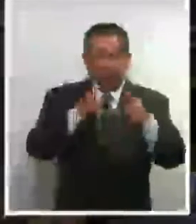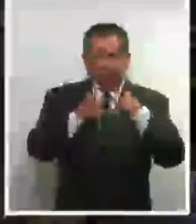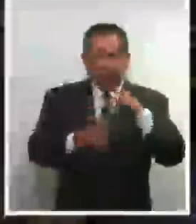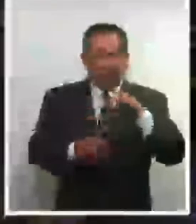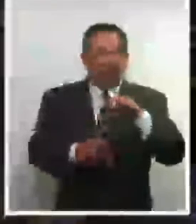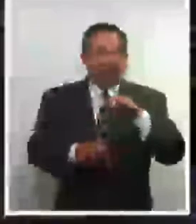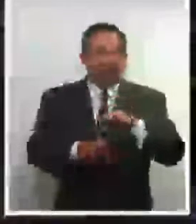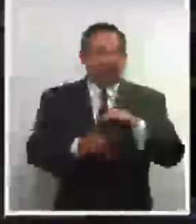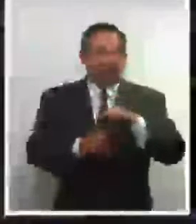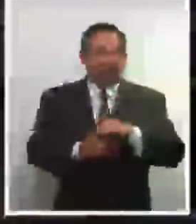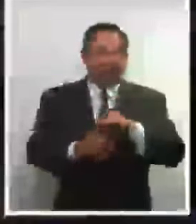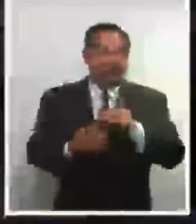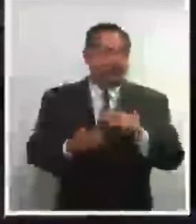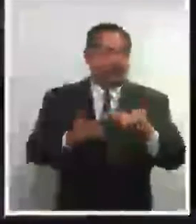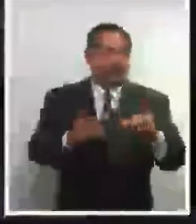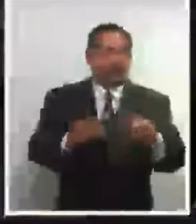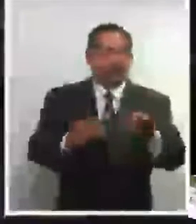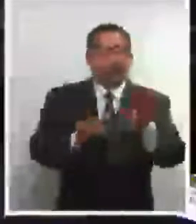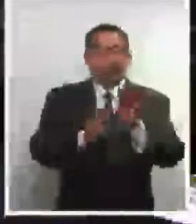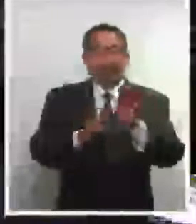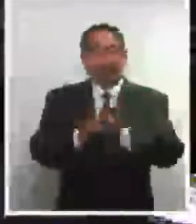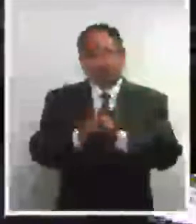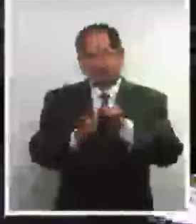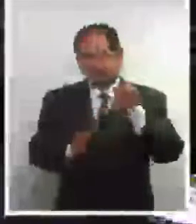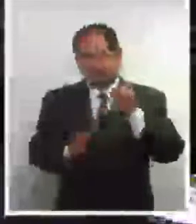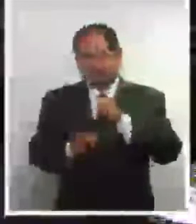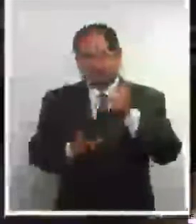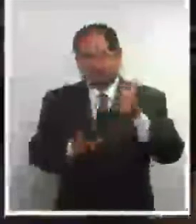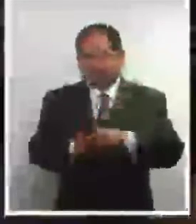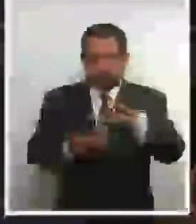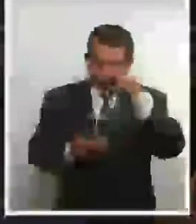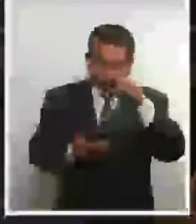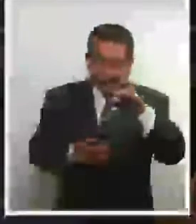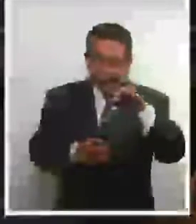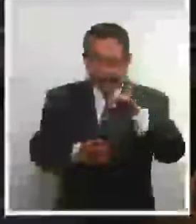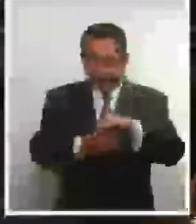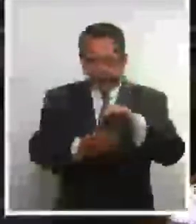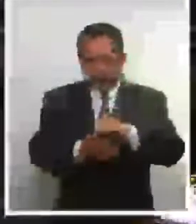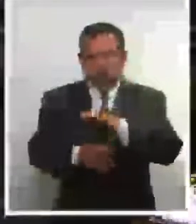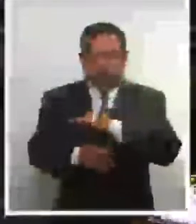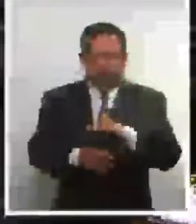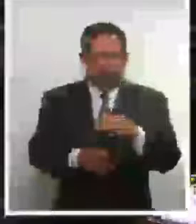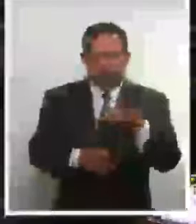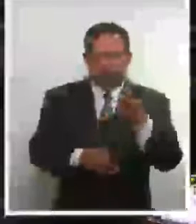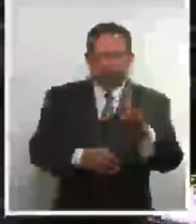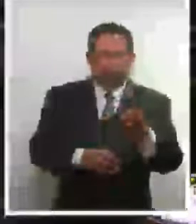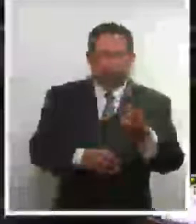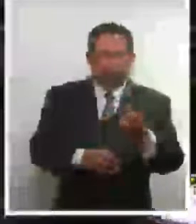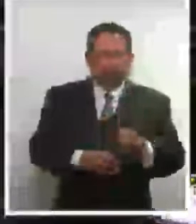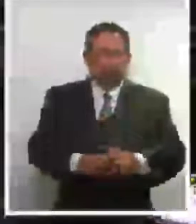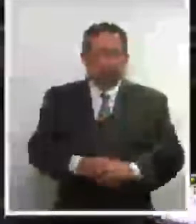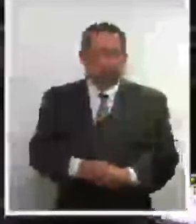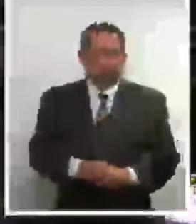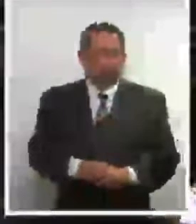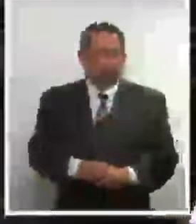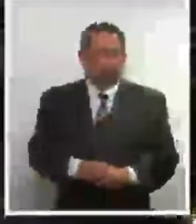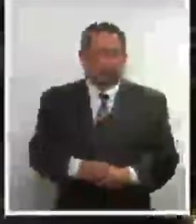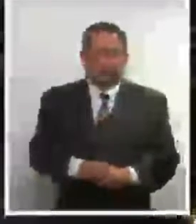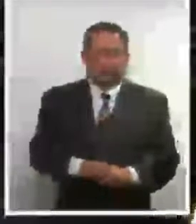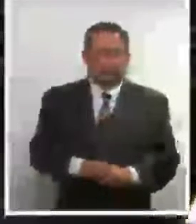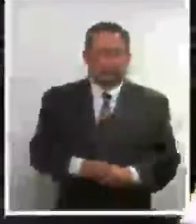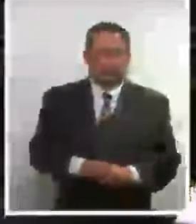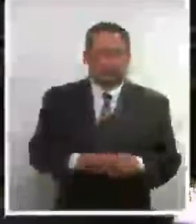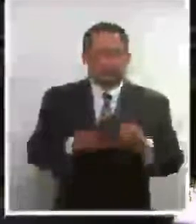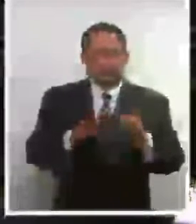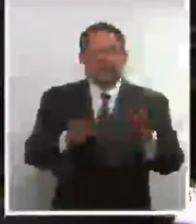Asamblea Constituyente de la Ciudad de México emita su voto en referente precisamente a